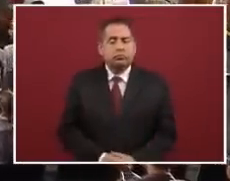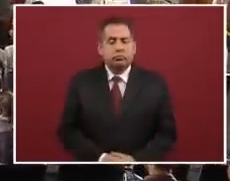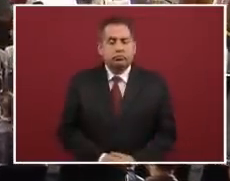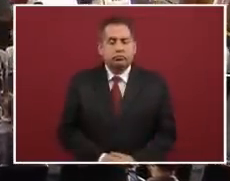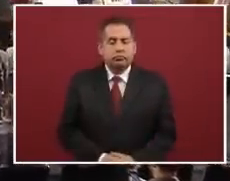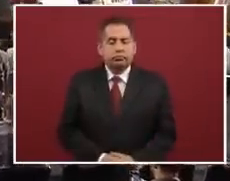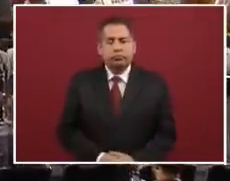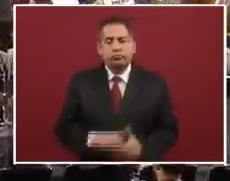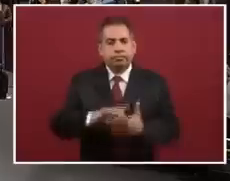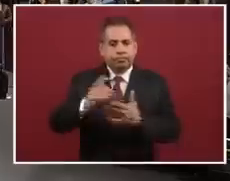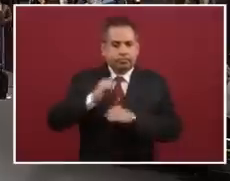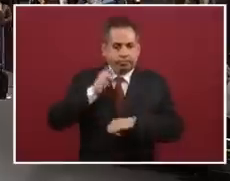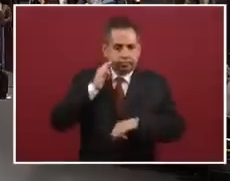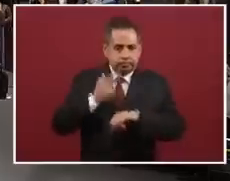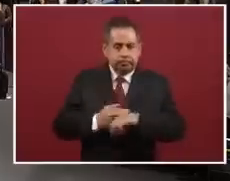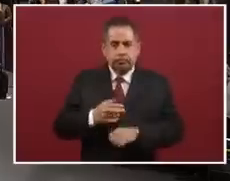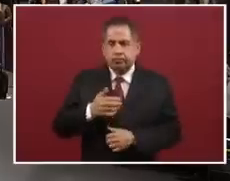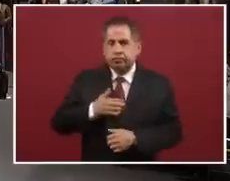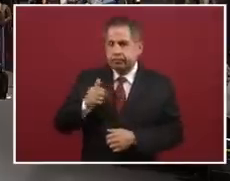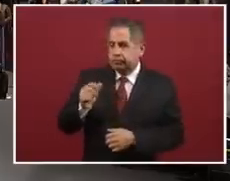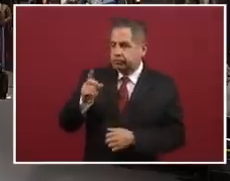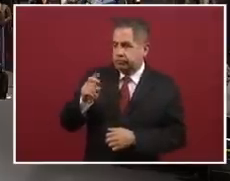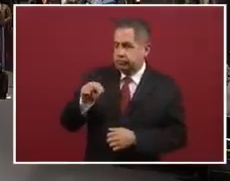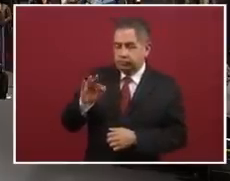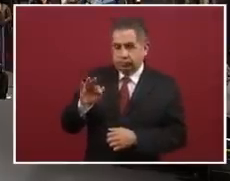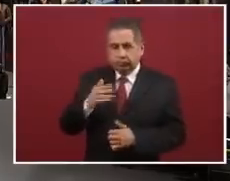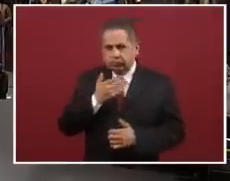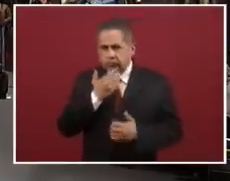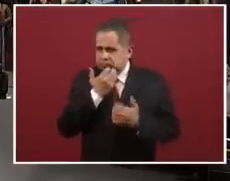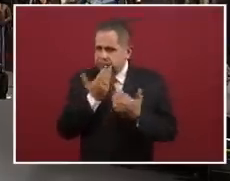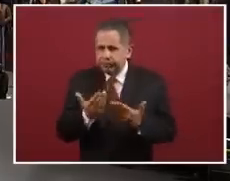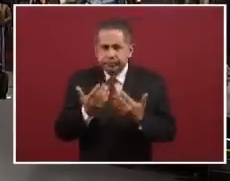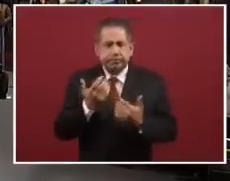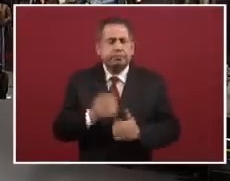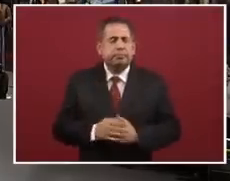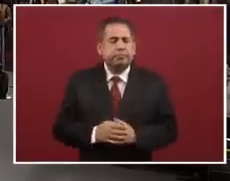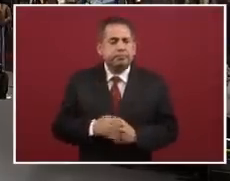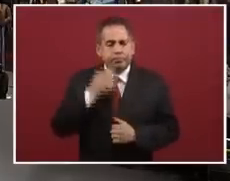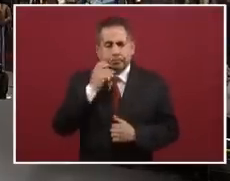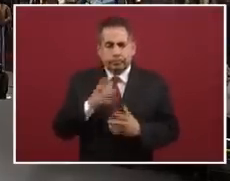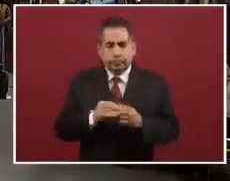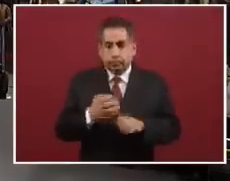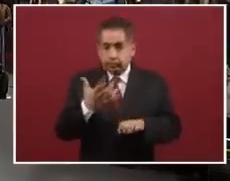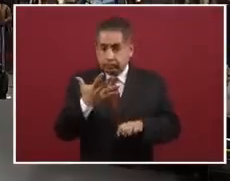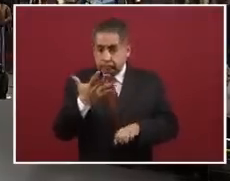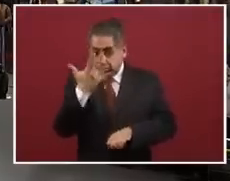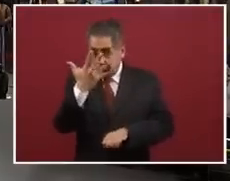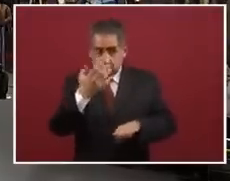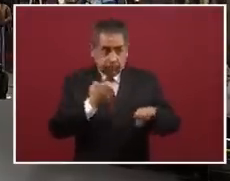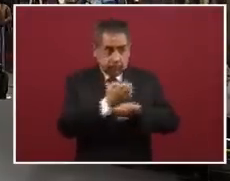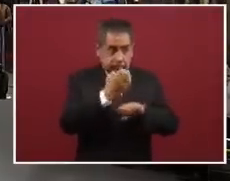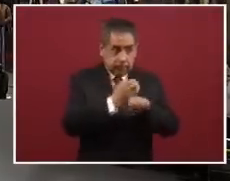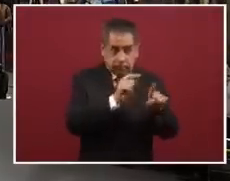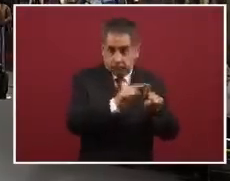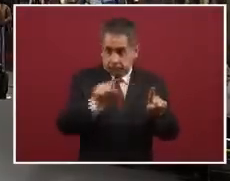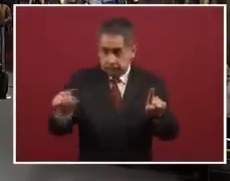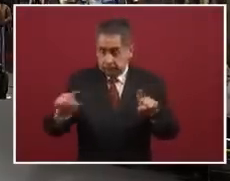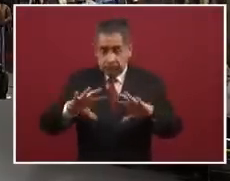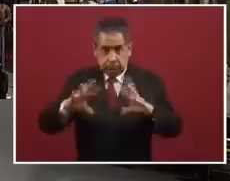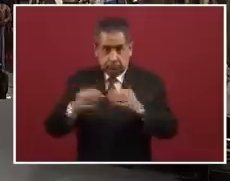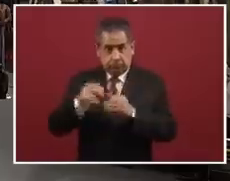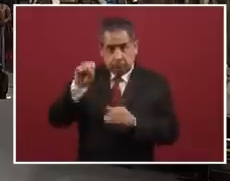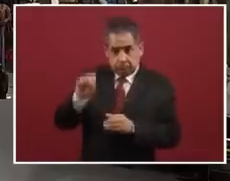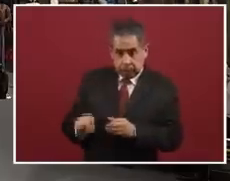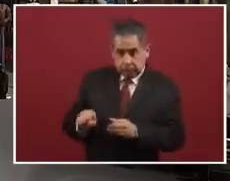Gracias, canciller Estefanía Ochoa de ADN 40. Me gustaría saber, en conjunto, en estos 5 estados del sureste, mencionan que hay instalaciones